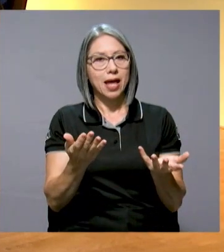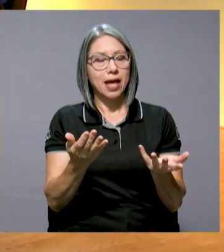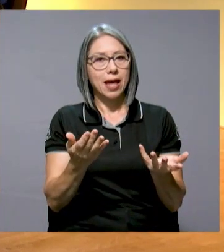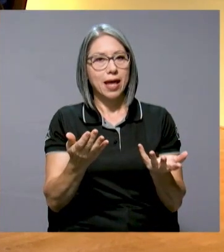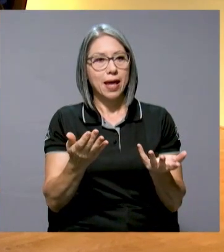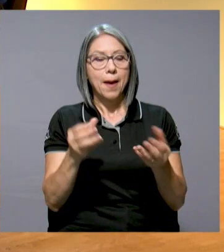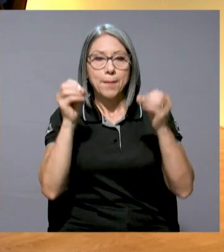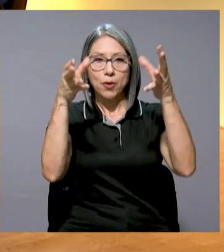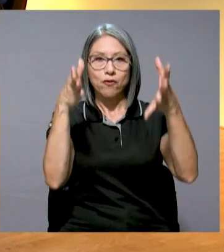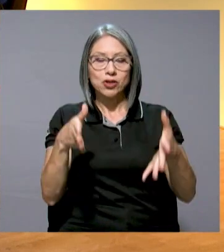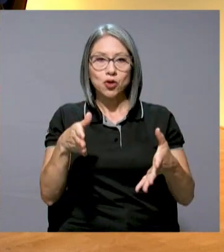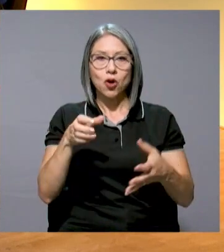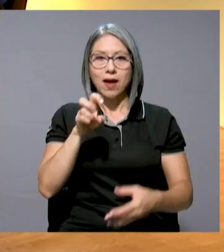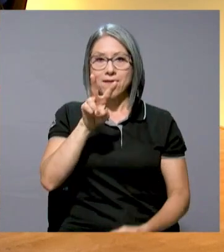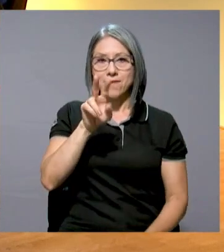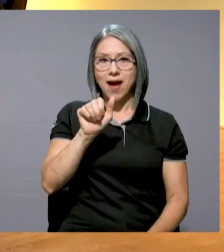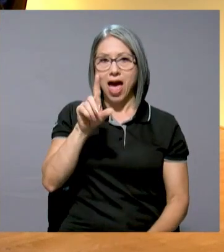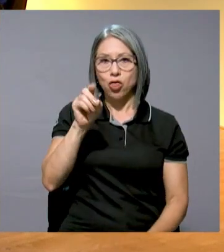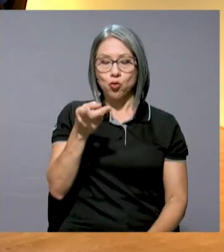y el profesor Vado,